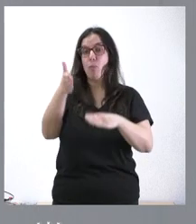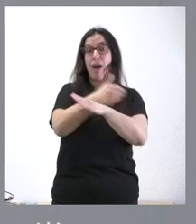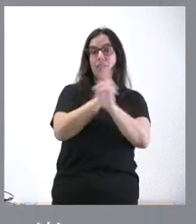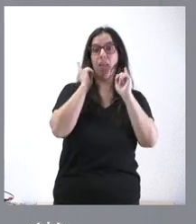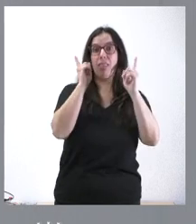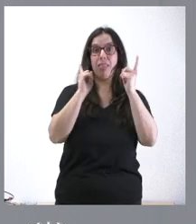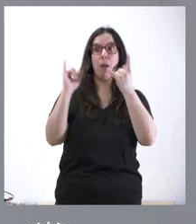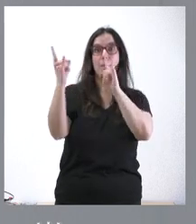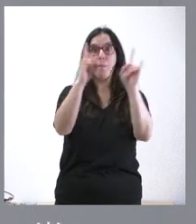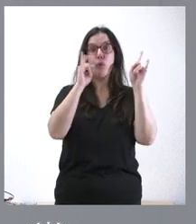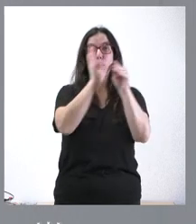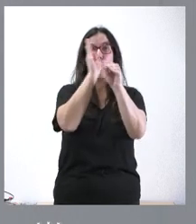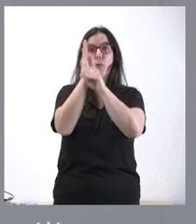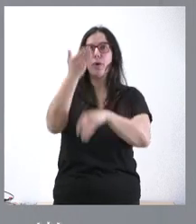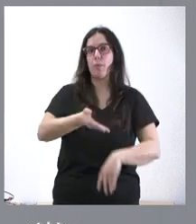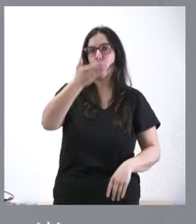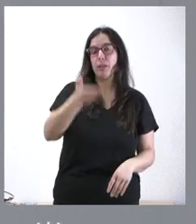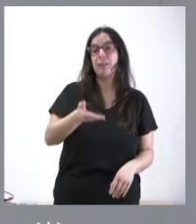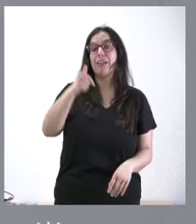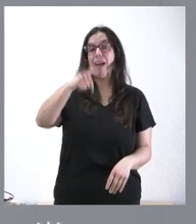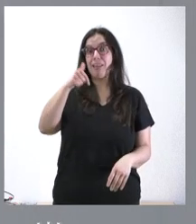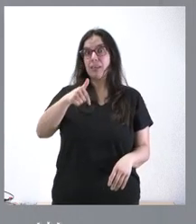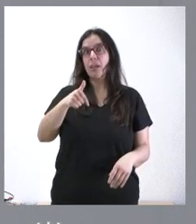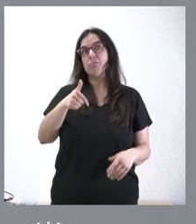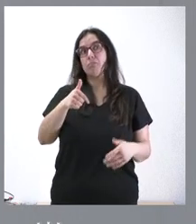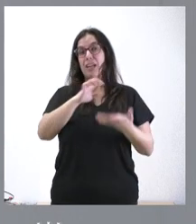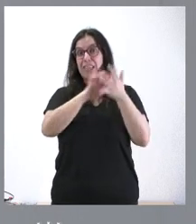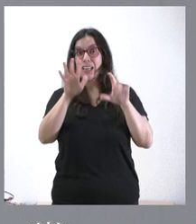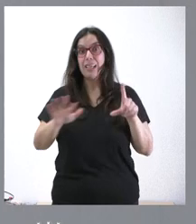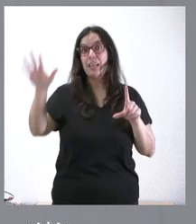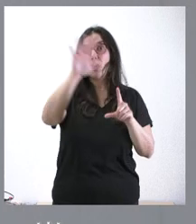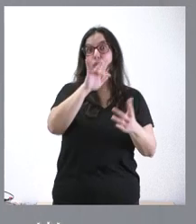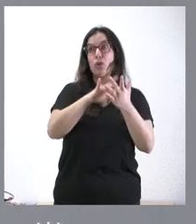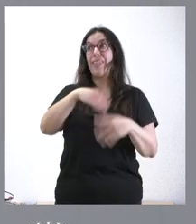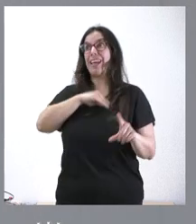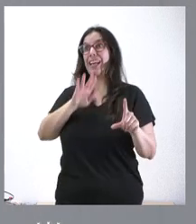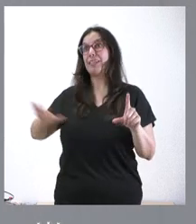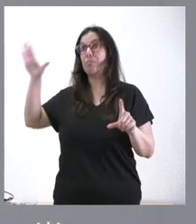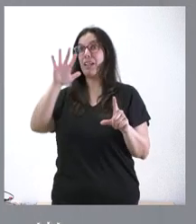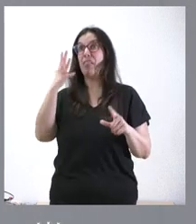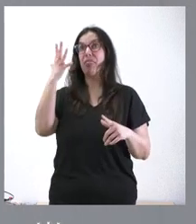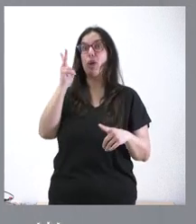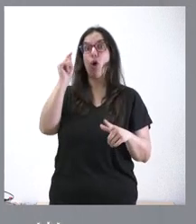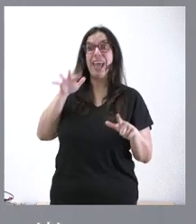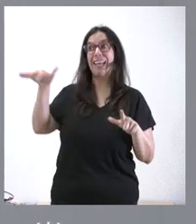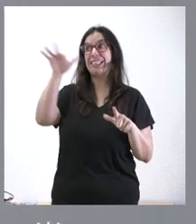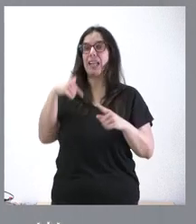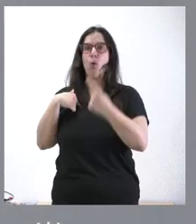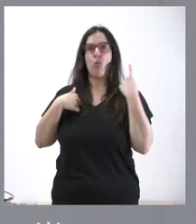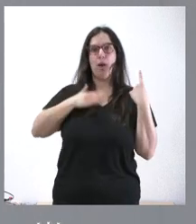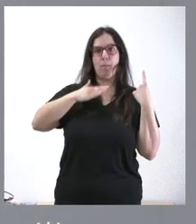en esta materia y nuestra comunidad tiene aproximadamente una de cada 5 hectáreas forestales de España y tenemos la